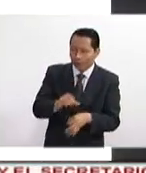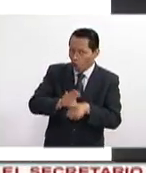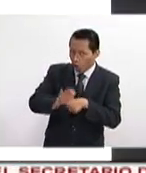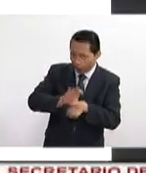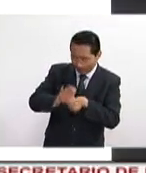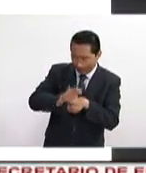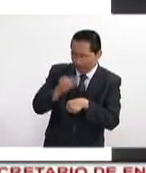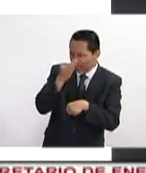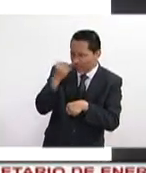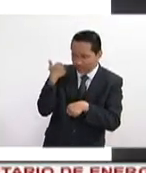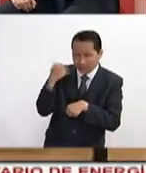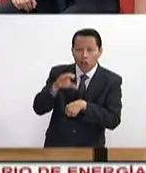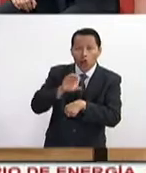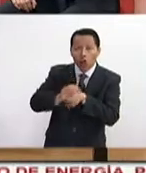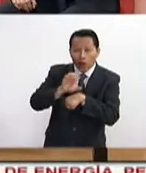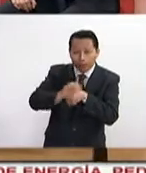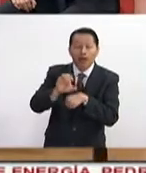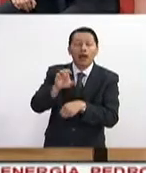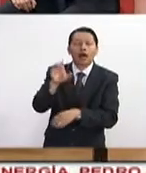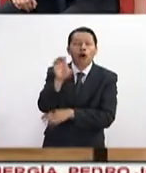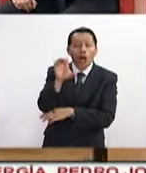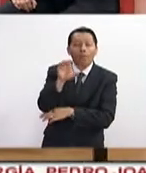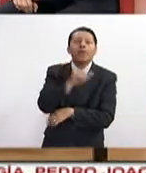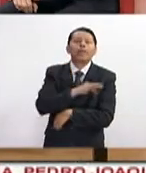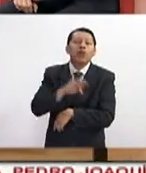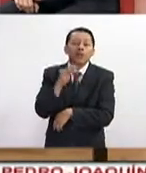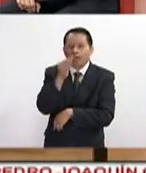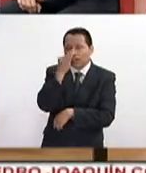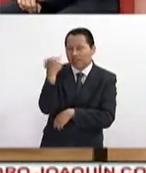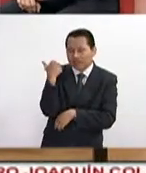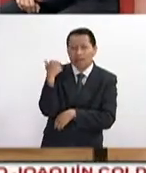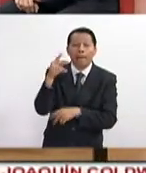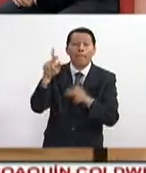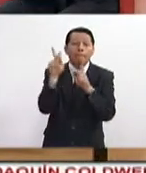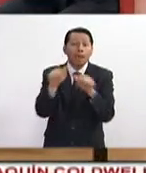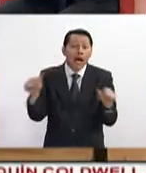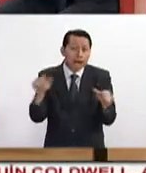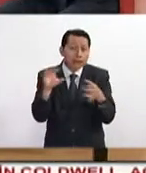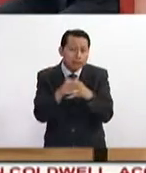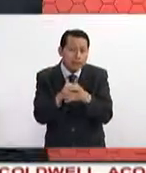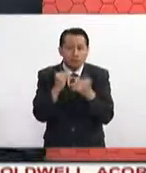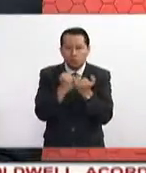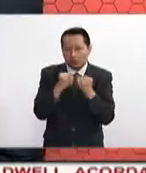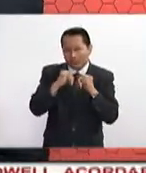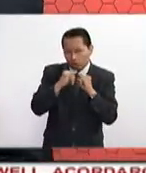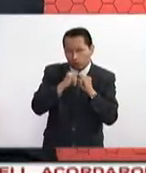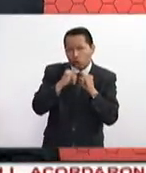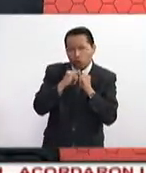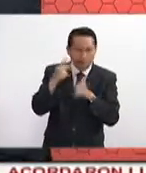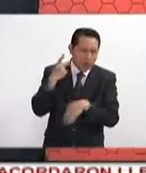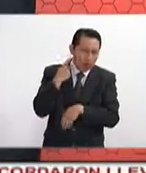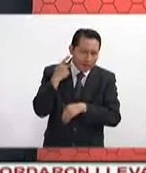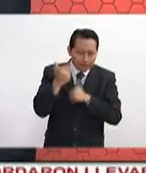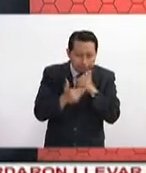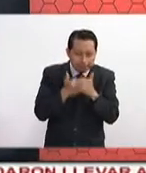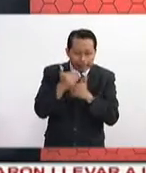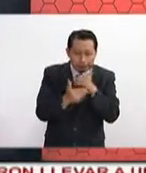la paz, donde se están madurando sus instituciones ahí políticas. ¿Cómo